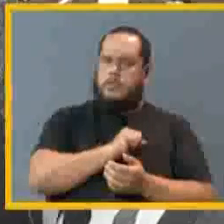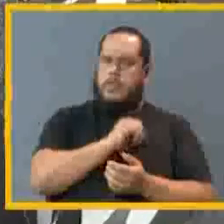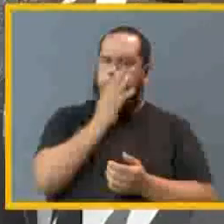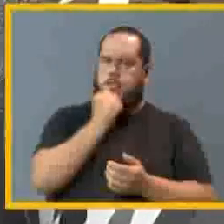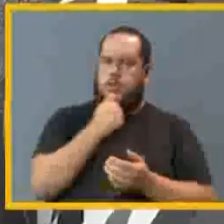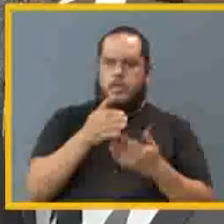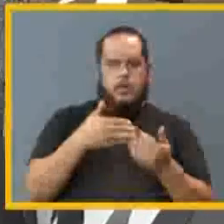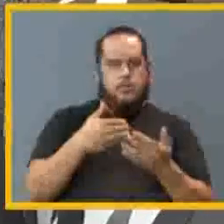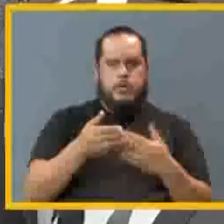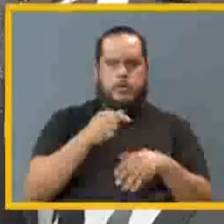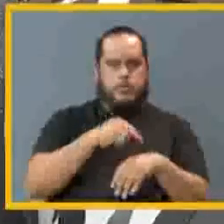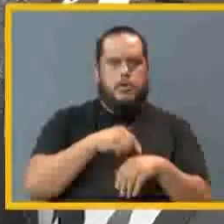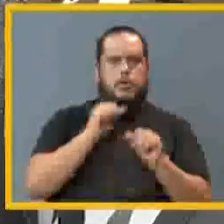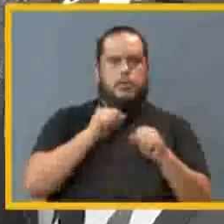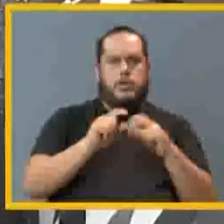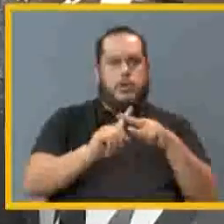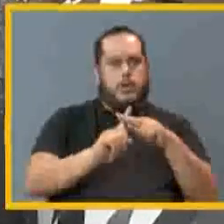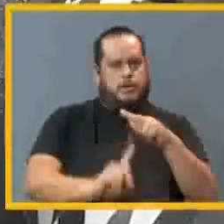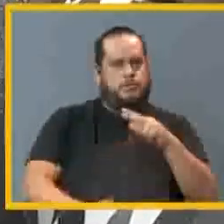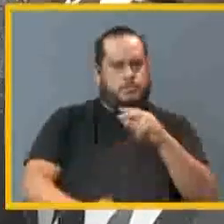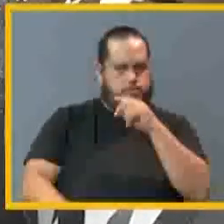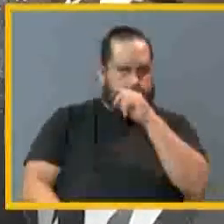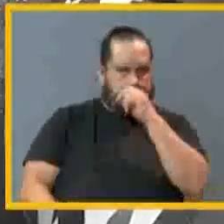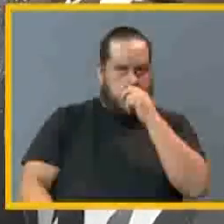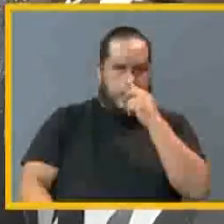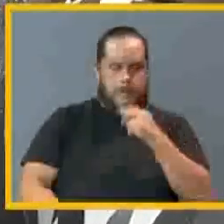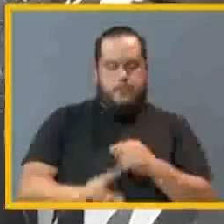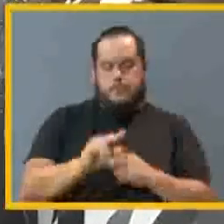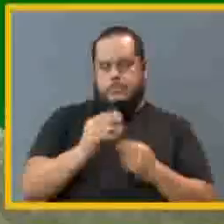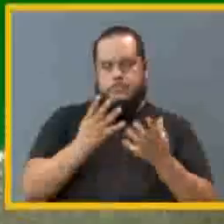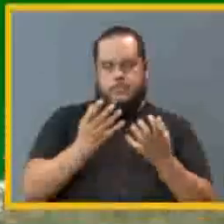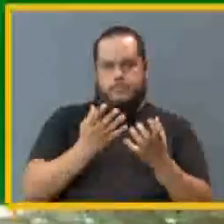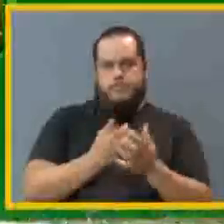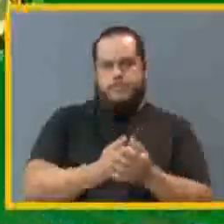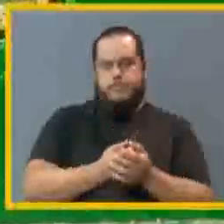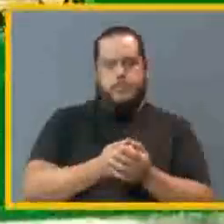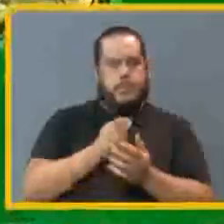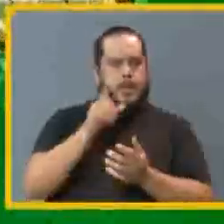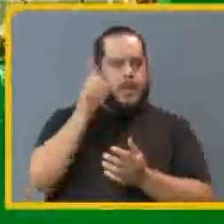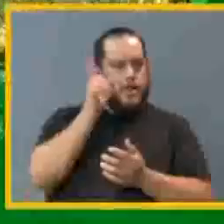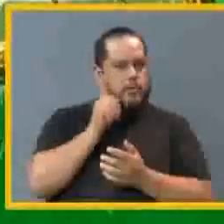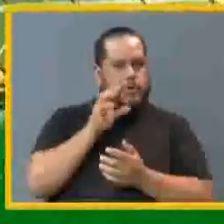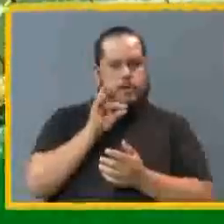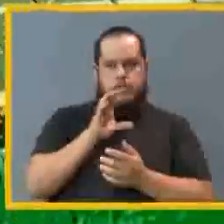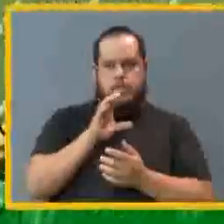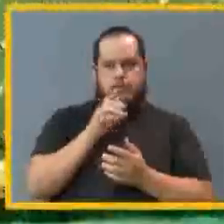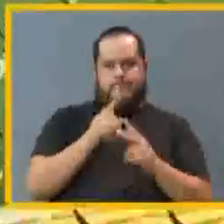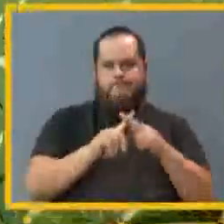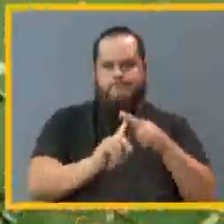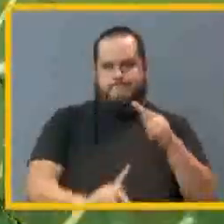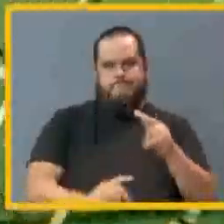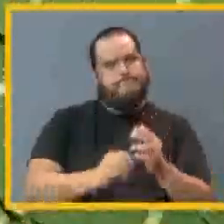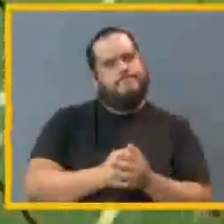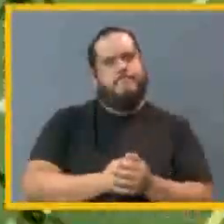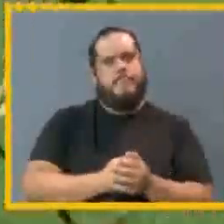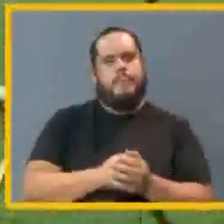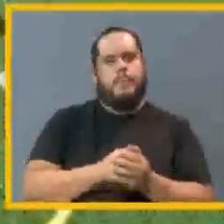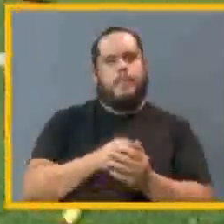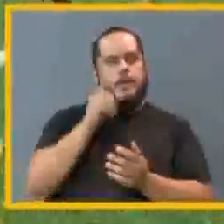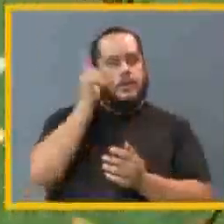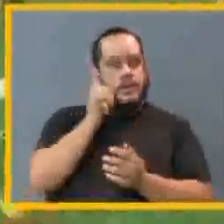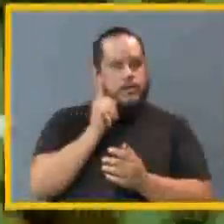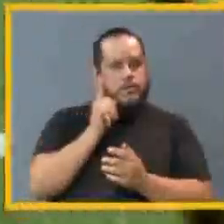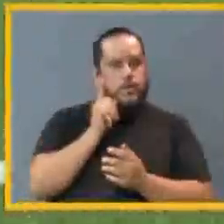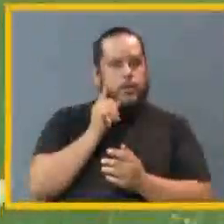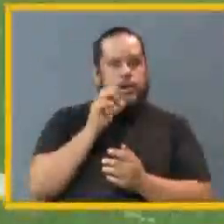en cualquier momento podría desaparecer. Y no quisiéramos que Limón FC desapareciera. Limón FC está a días